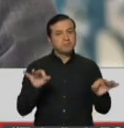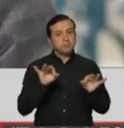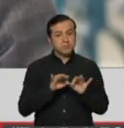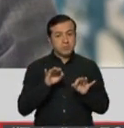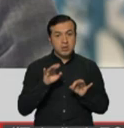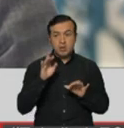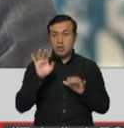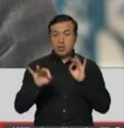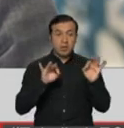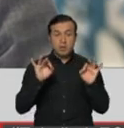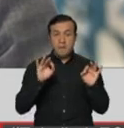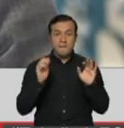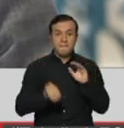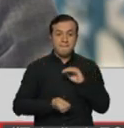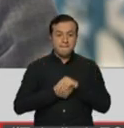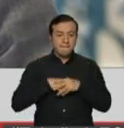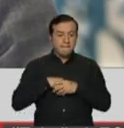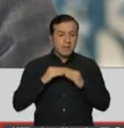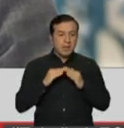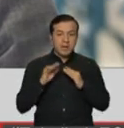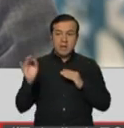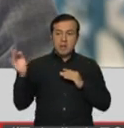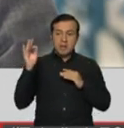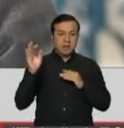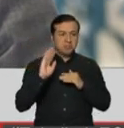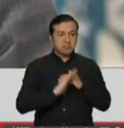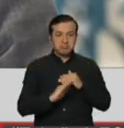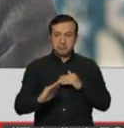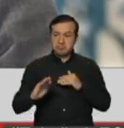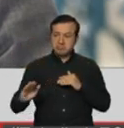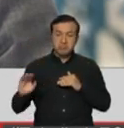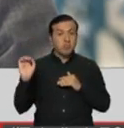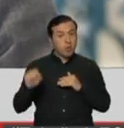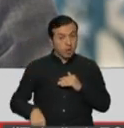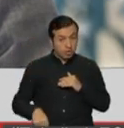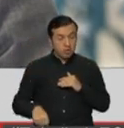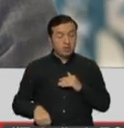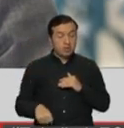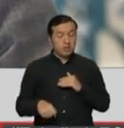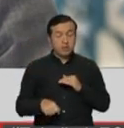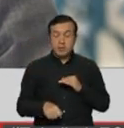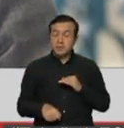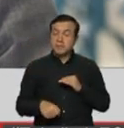de esta plaga, virus que nos afecta o que afecta a parte